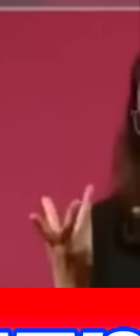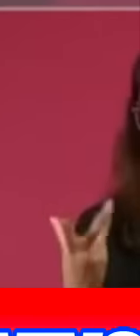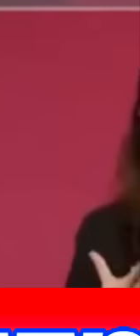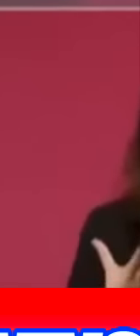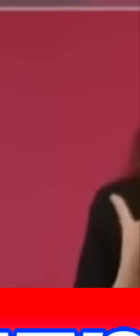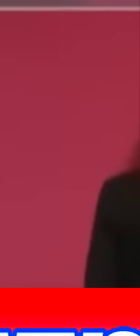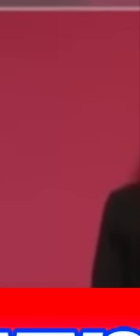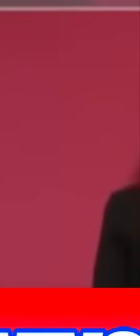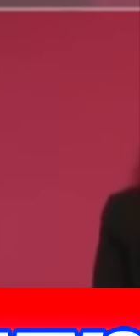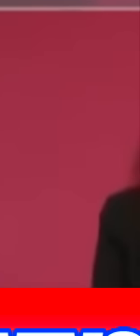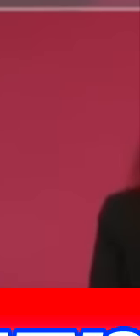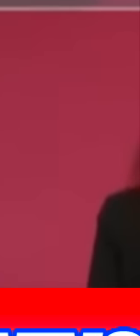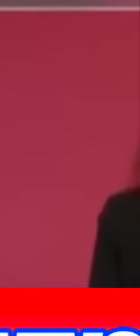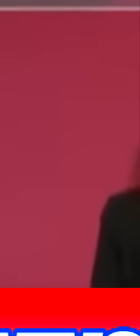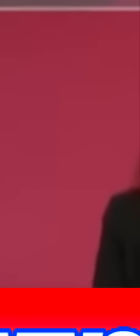pidió un amparo